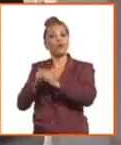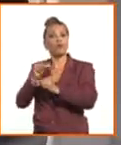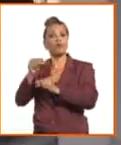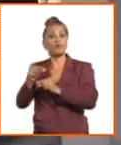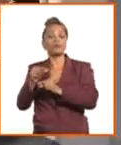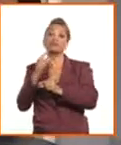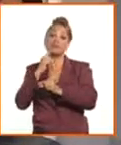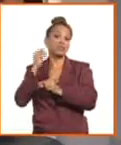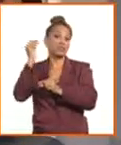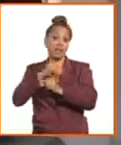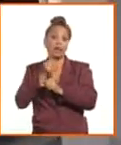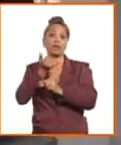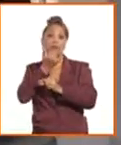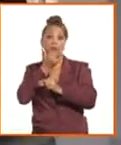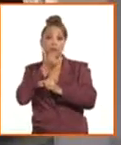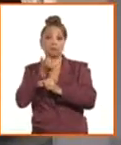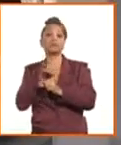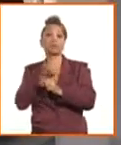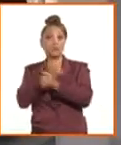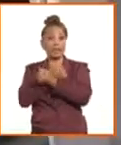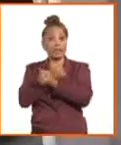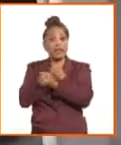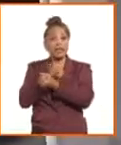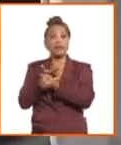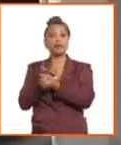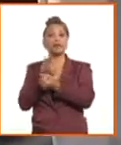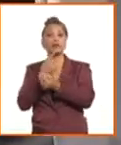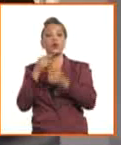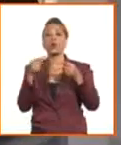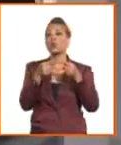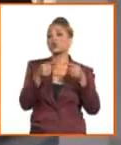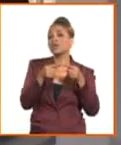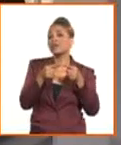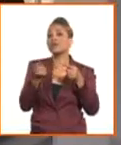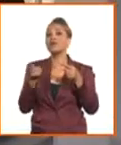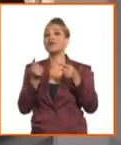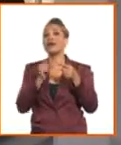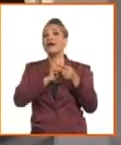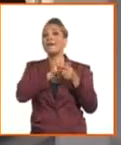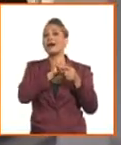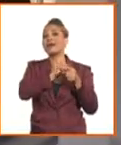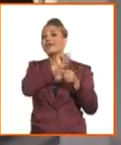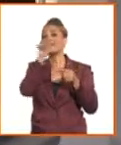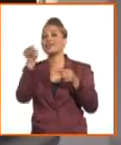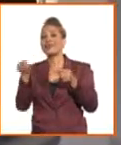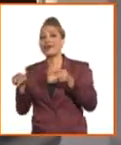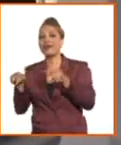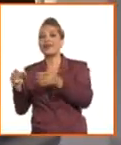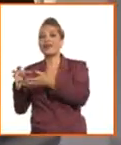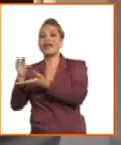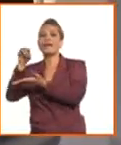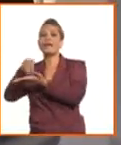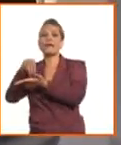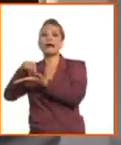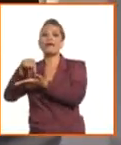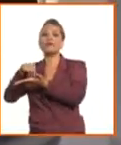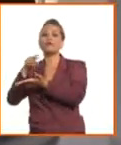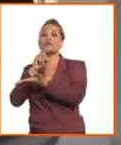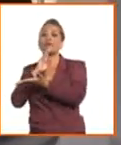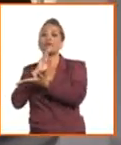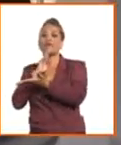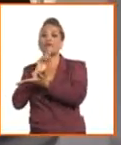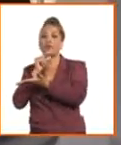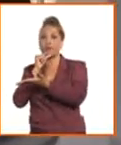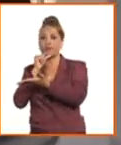riesgos, incluso de contradicciones, para llegar al punto B. ¿El punto B cuál es? Ya lo dije, ¿no? Pero lo ratifico. Toda la